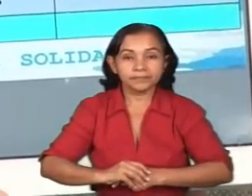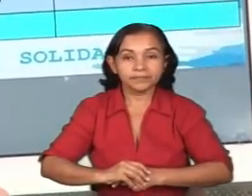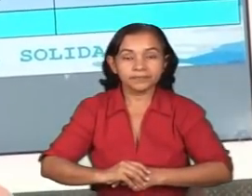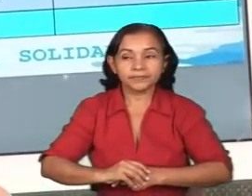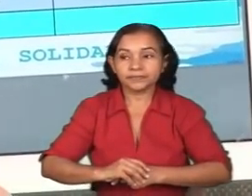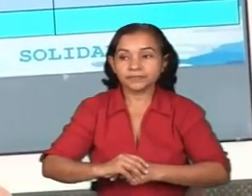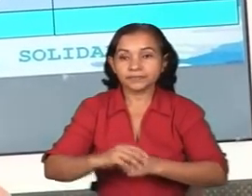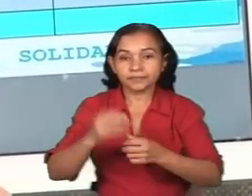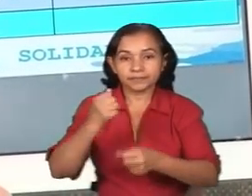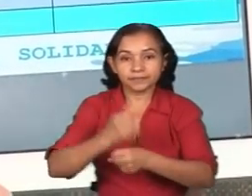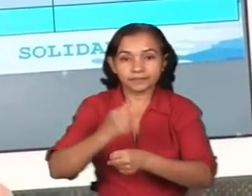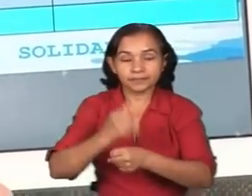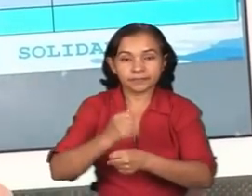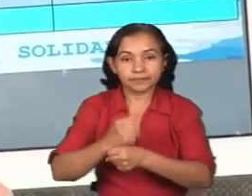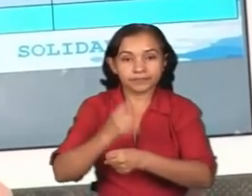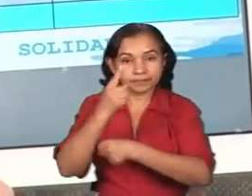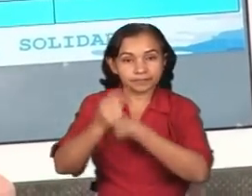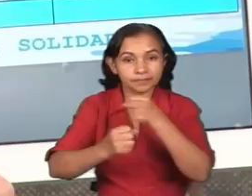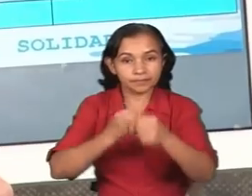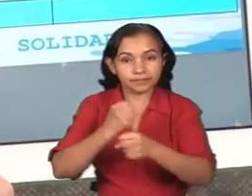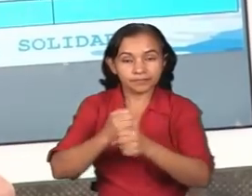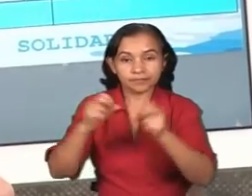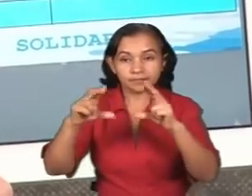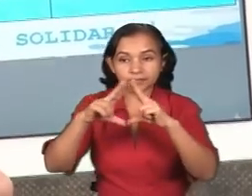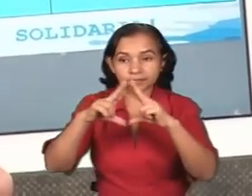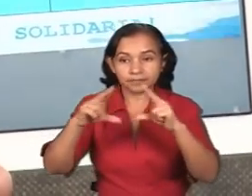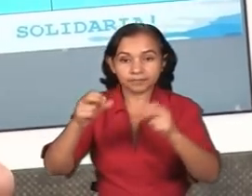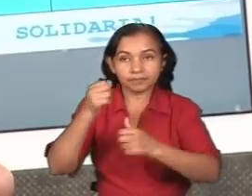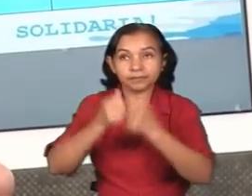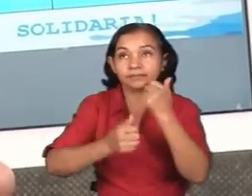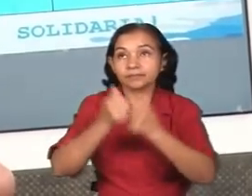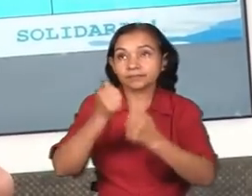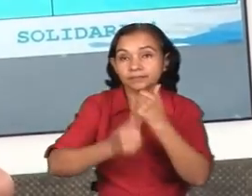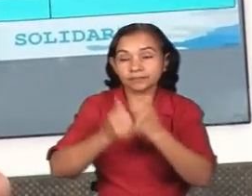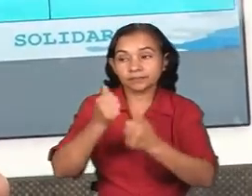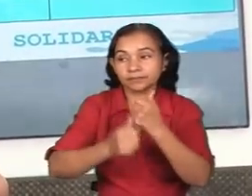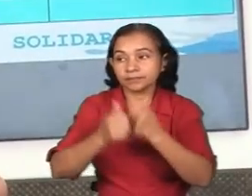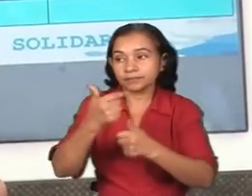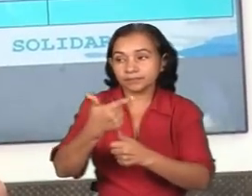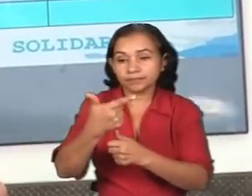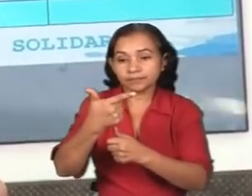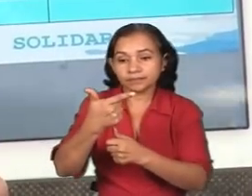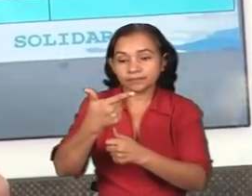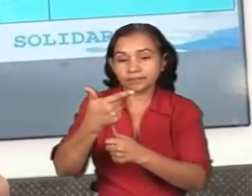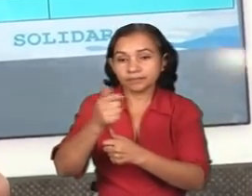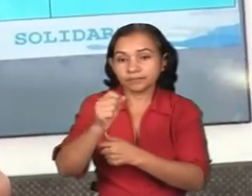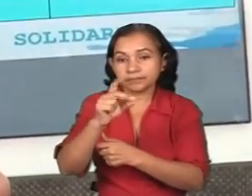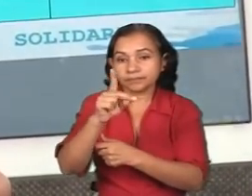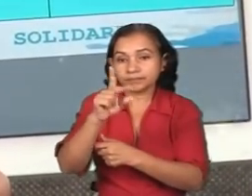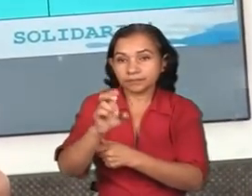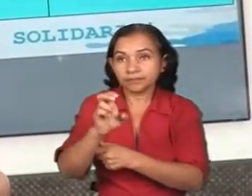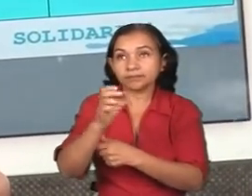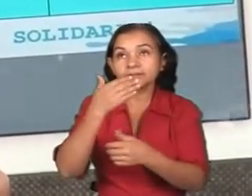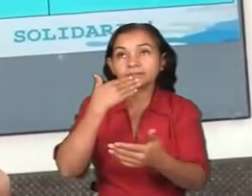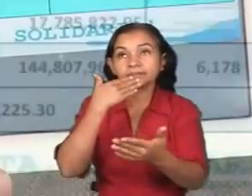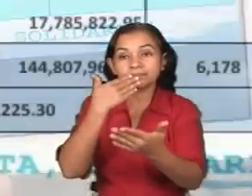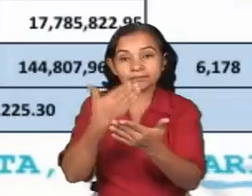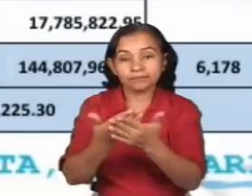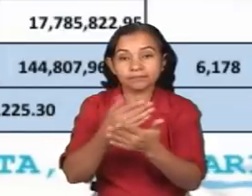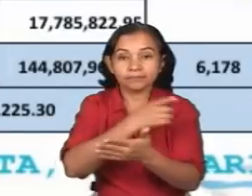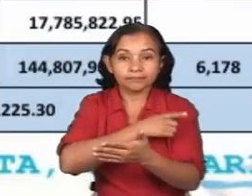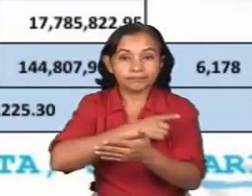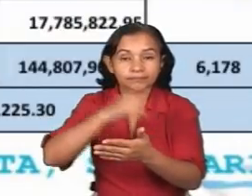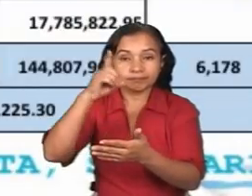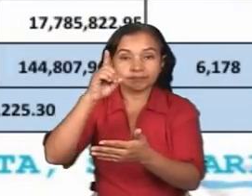Proceso de ejecución en un año donde nuestro país fue víctima de una intentona de golpe de Estado, fallido, gracias a Dios.